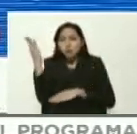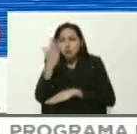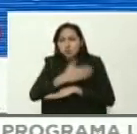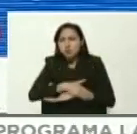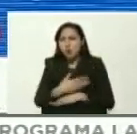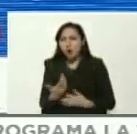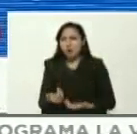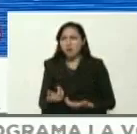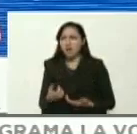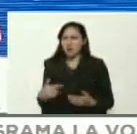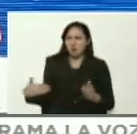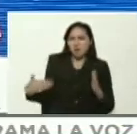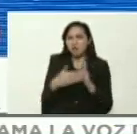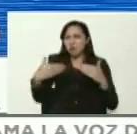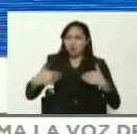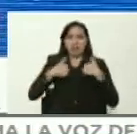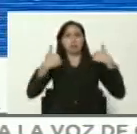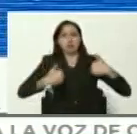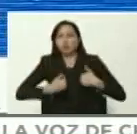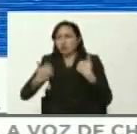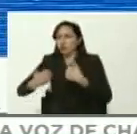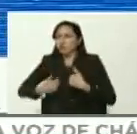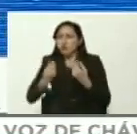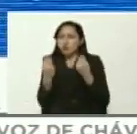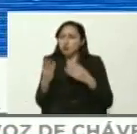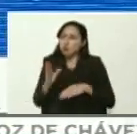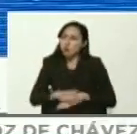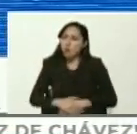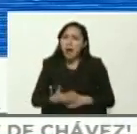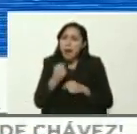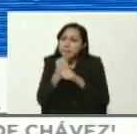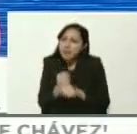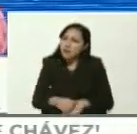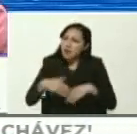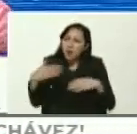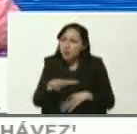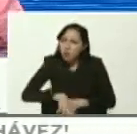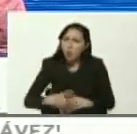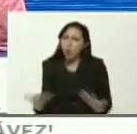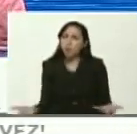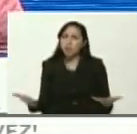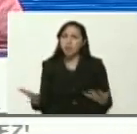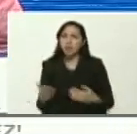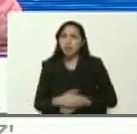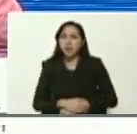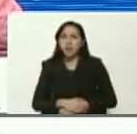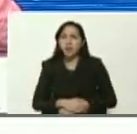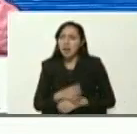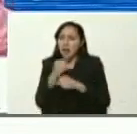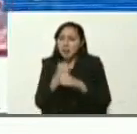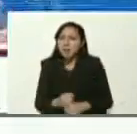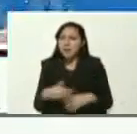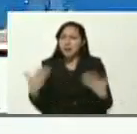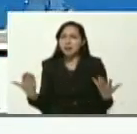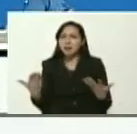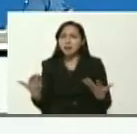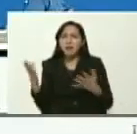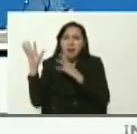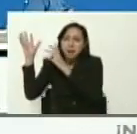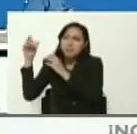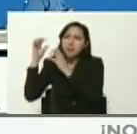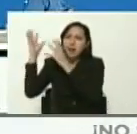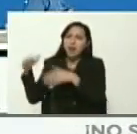muy victimista. ¿Dónde está la esperanza? La esperanza está